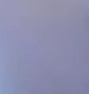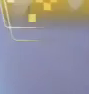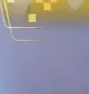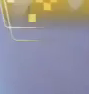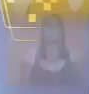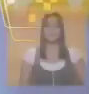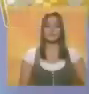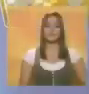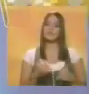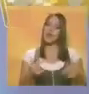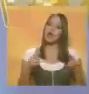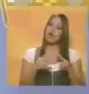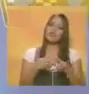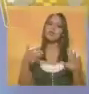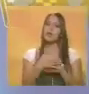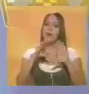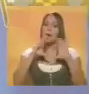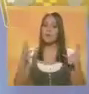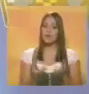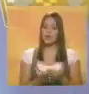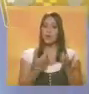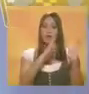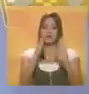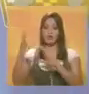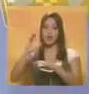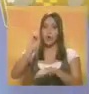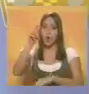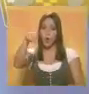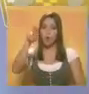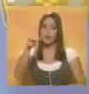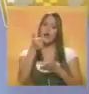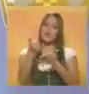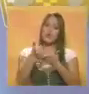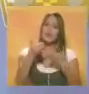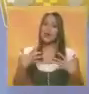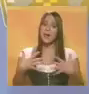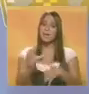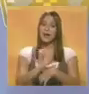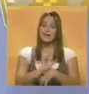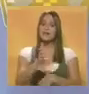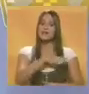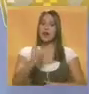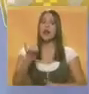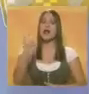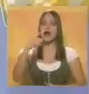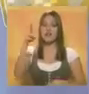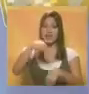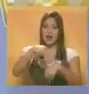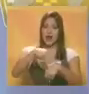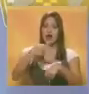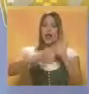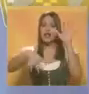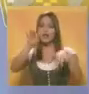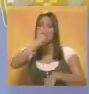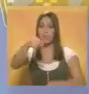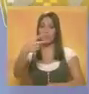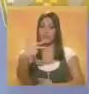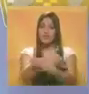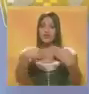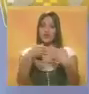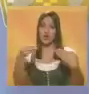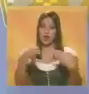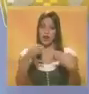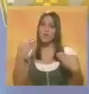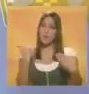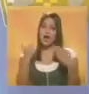de inmediato conocemos lo que pasa en el mundo la organización de Naciones Unidas pidió una ayuda de emergencia para Nicaragua de 14,3 millones de dólares para